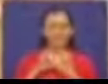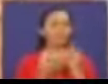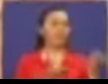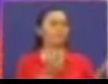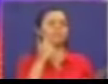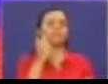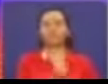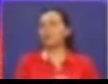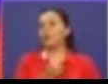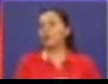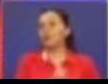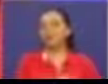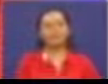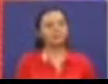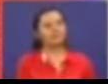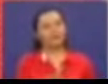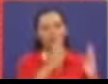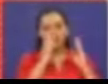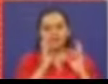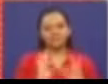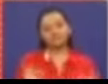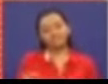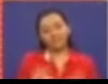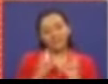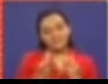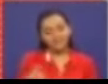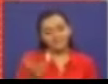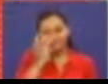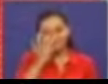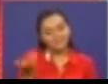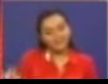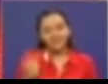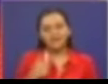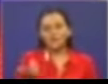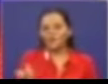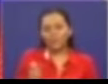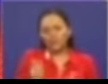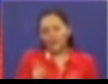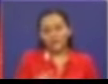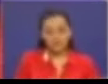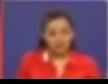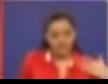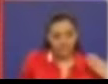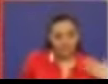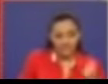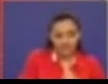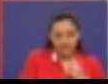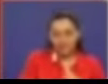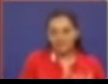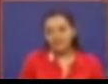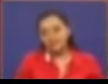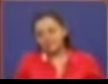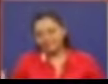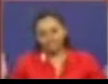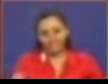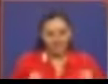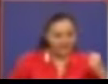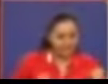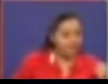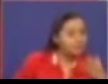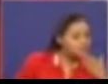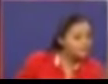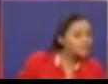di cuenta pues de los problemas del carretero, me bajé a ver, etcétera. Pero es cierto, los mismos trabajadores que estaban trabajando arduamente día domingo me